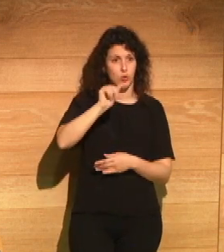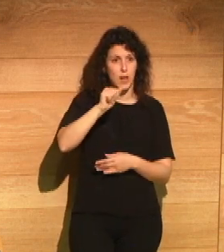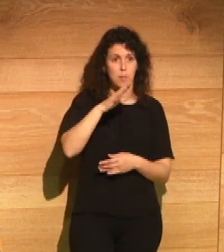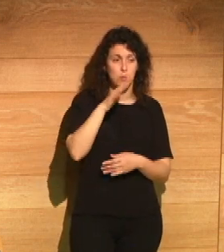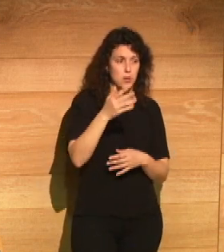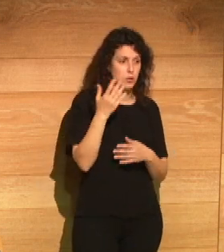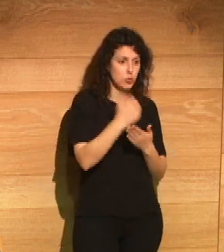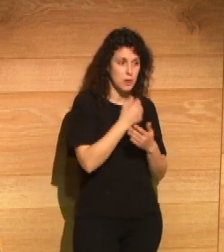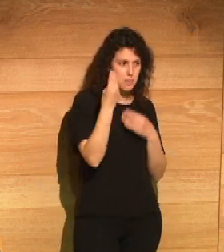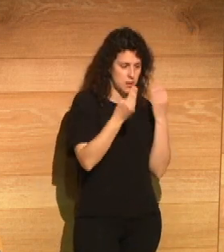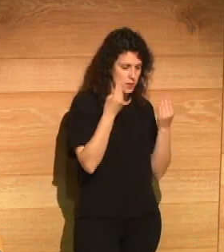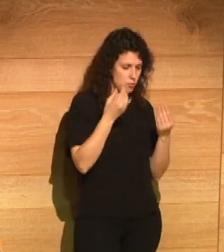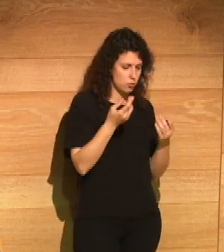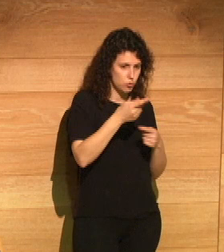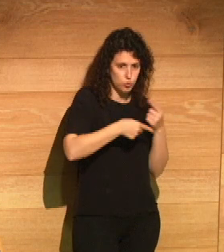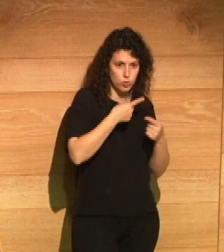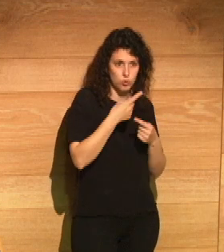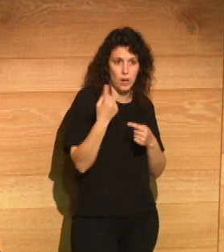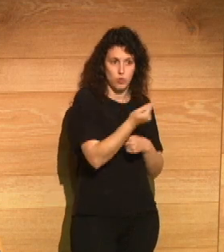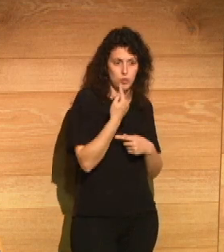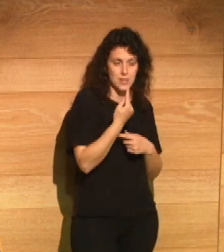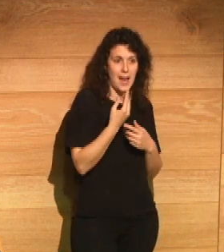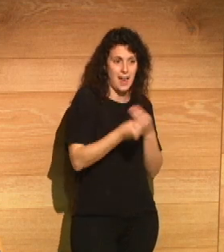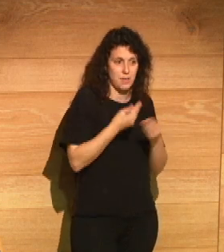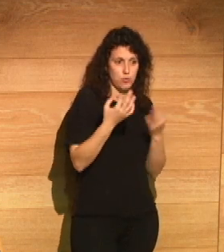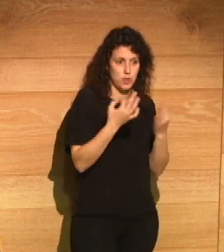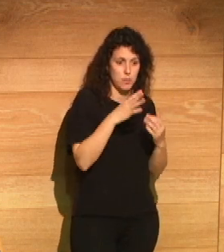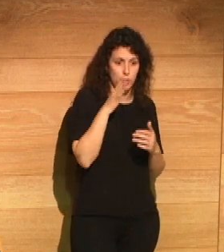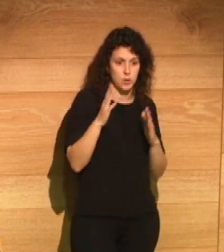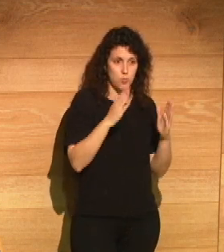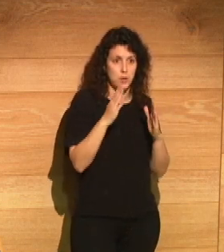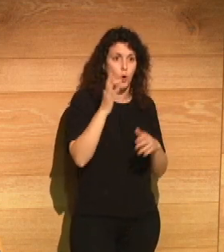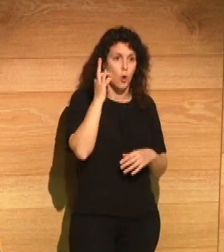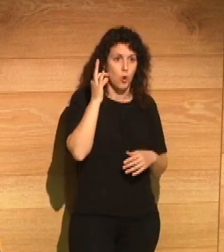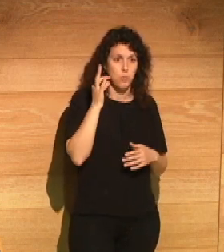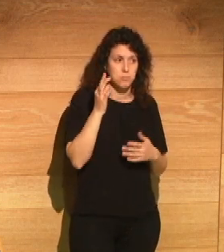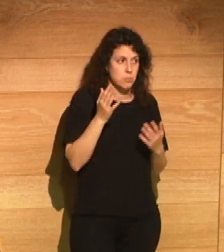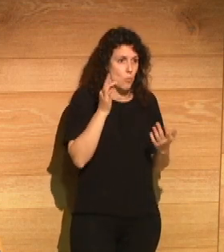¿lo que hacemos o es porque en este momento están buscando mujeres?